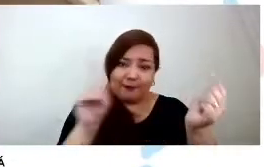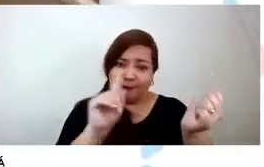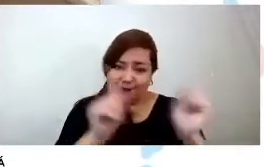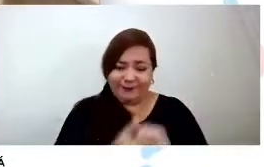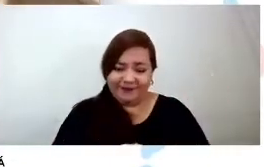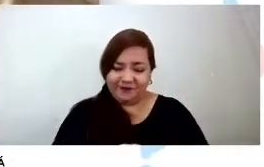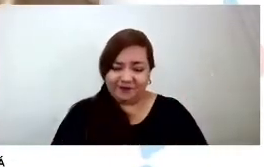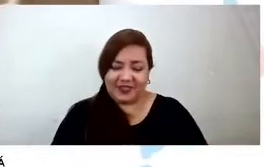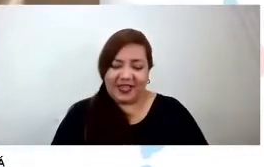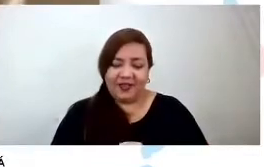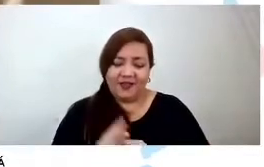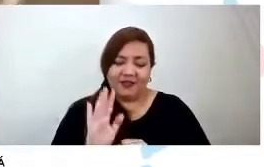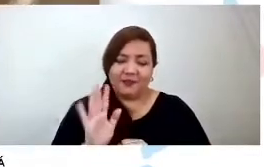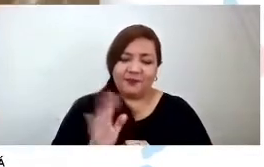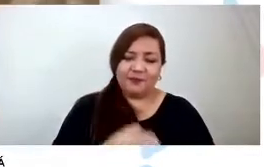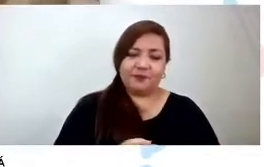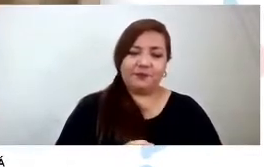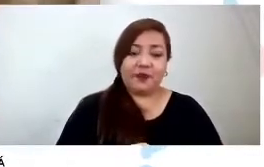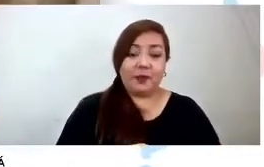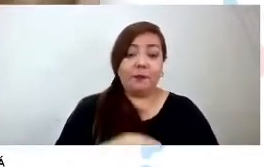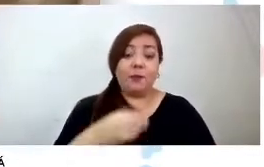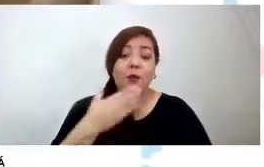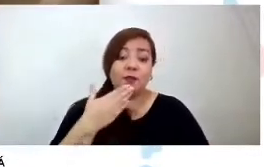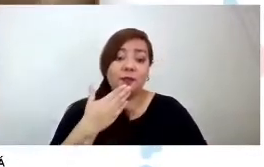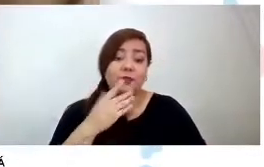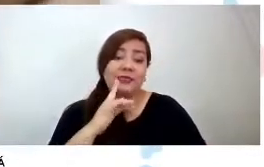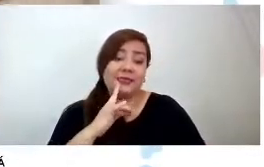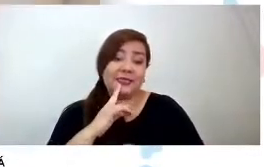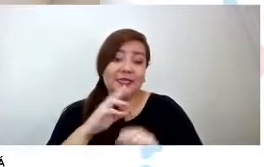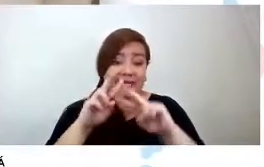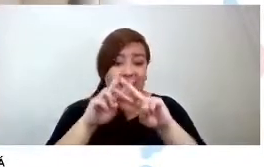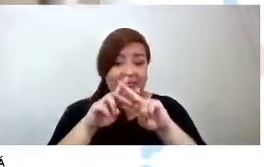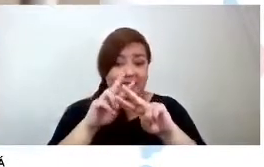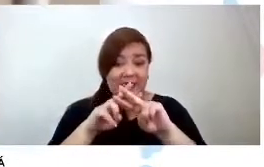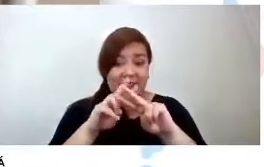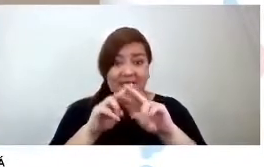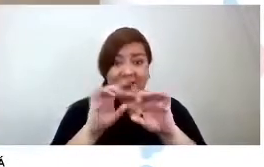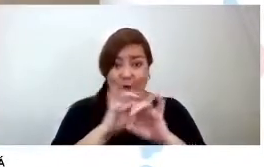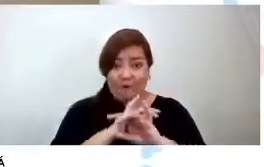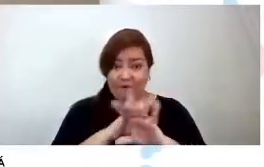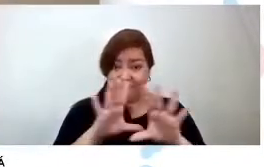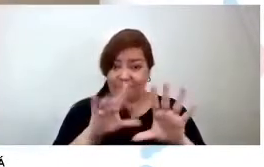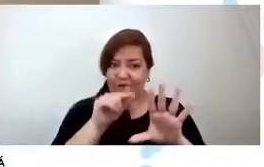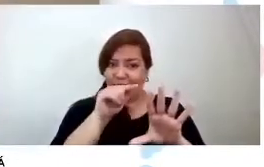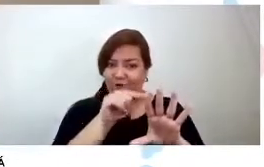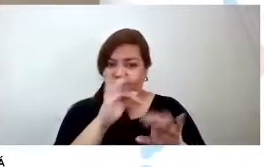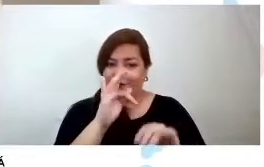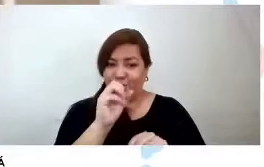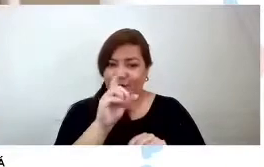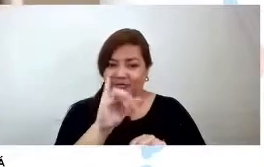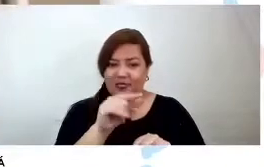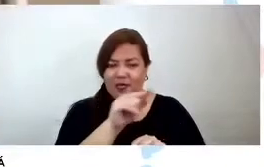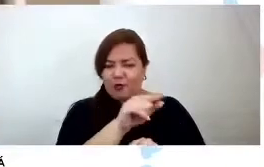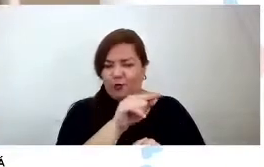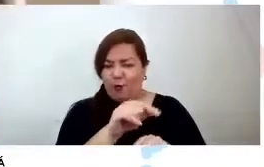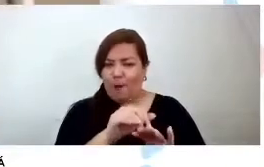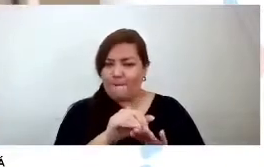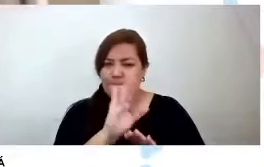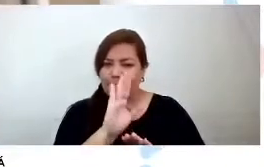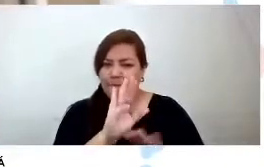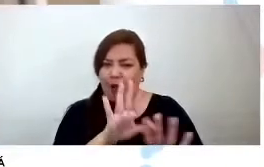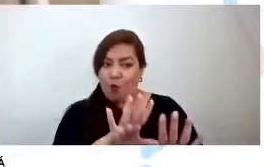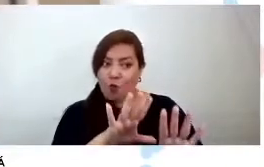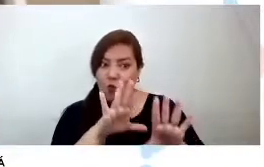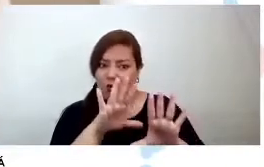Y vamos a tener a las estrellas también de los fósiles, que son los más comunes, que siempre la gente lo